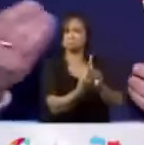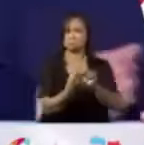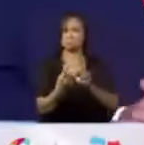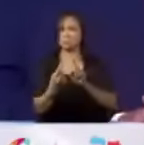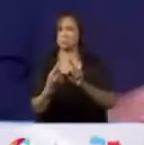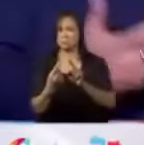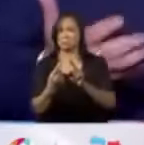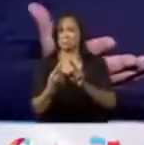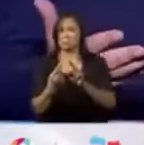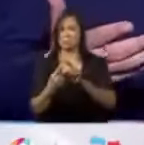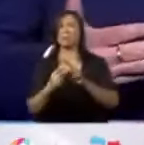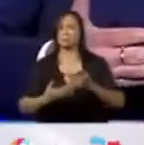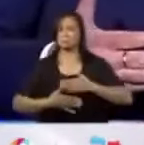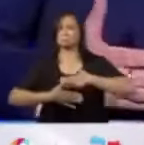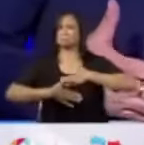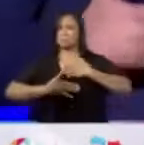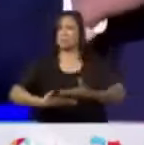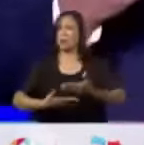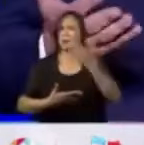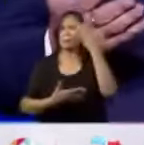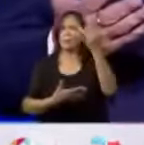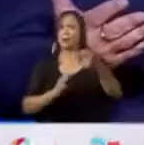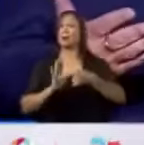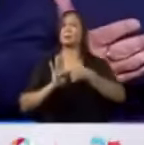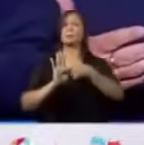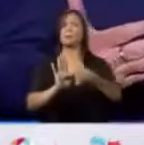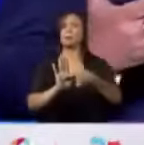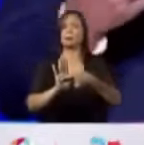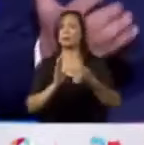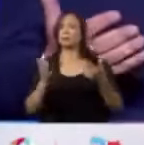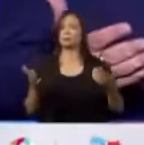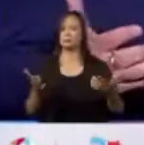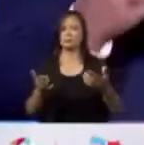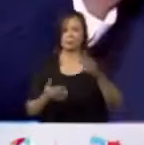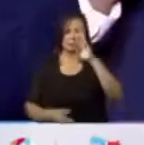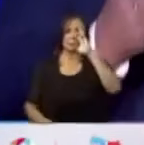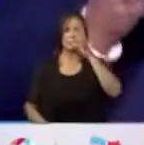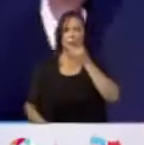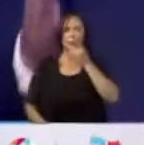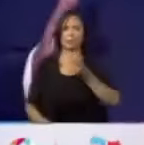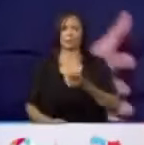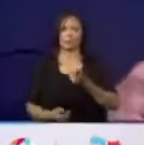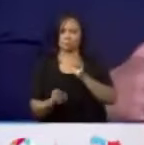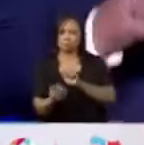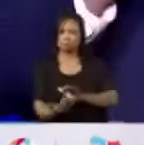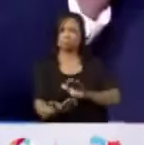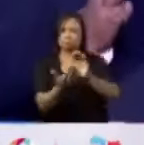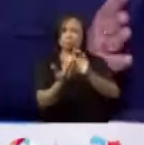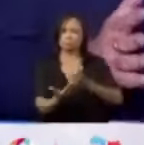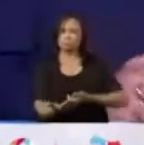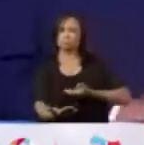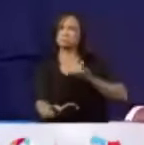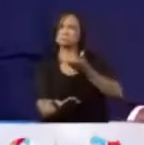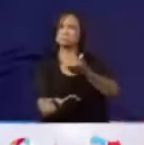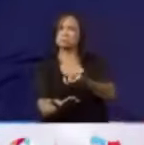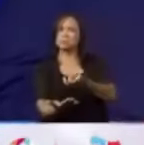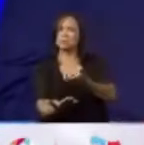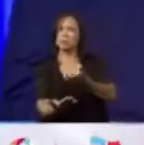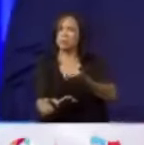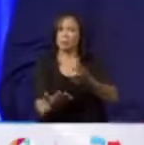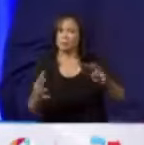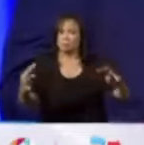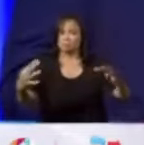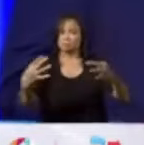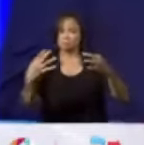y opositores, dispuestos a presentarle al país cara a cara, de frente a toda